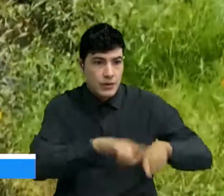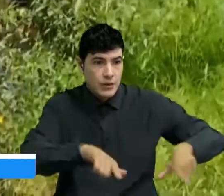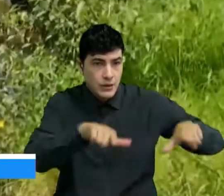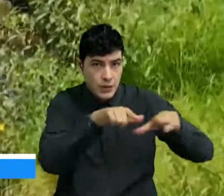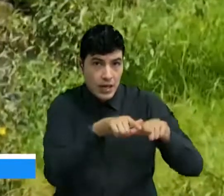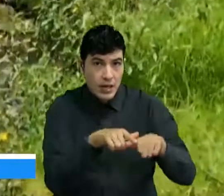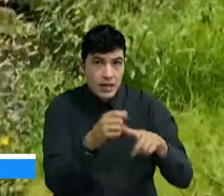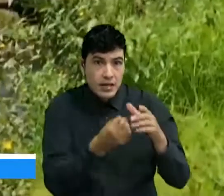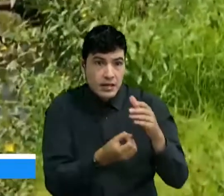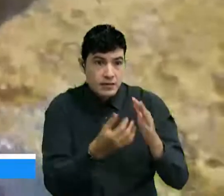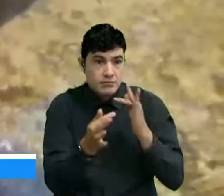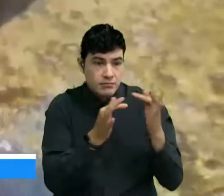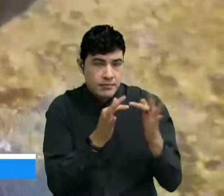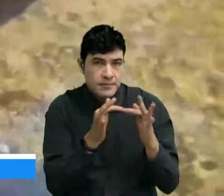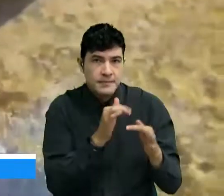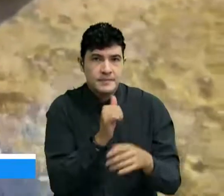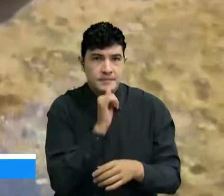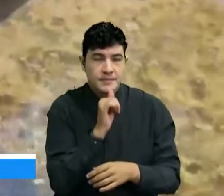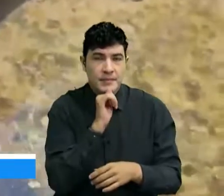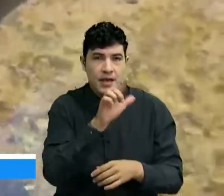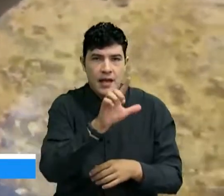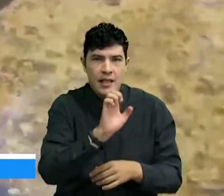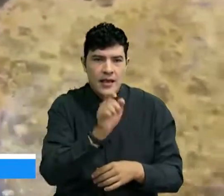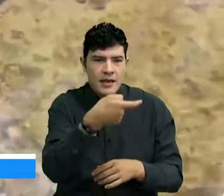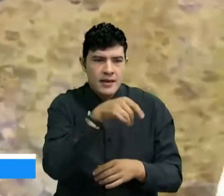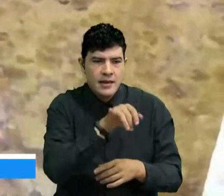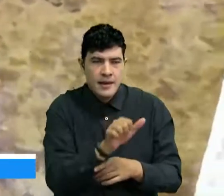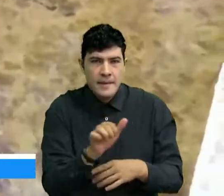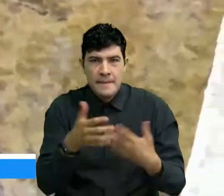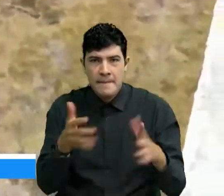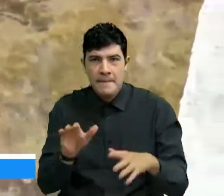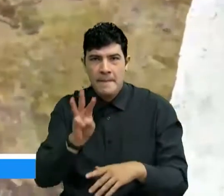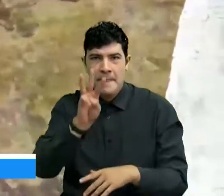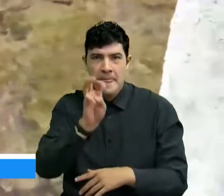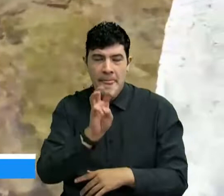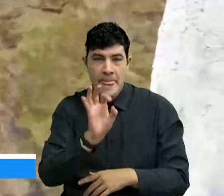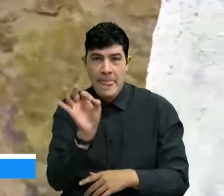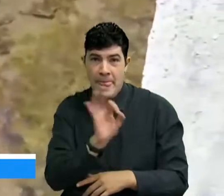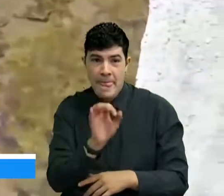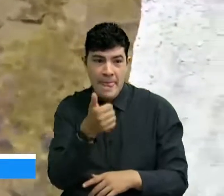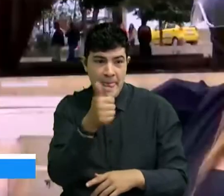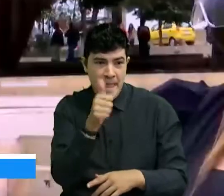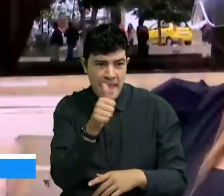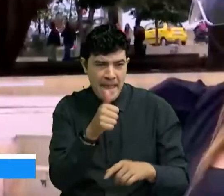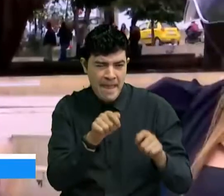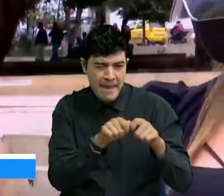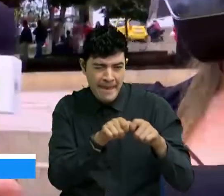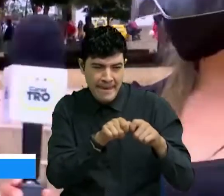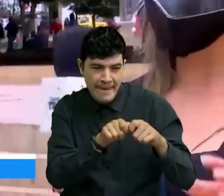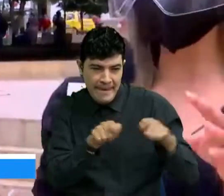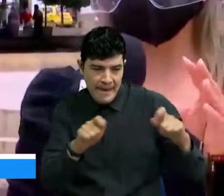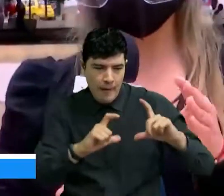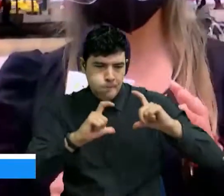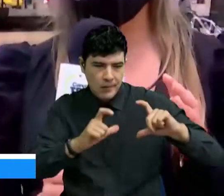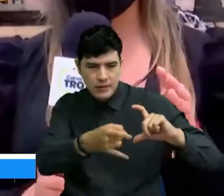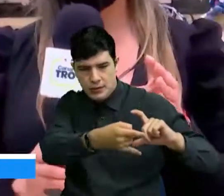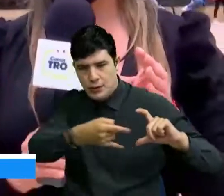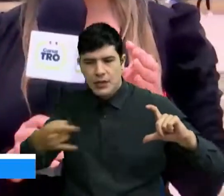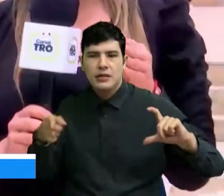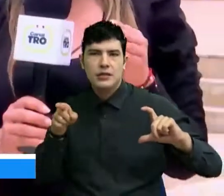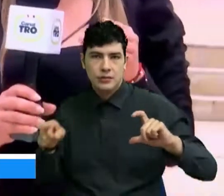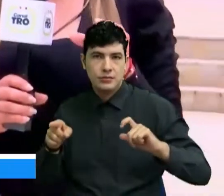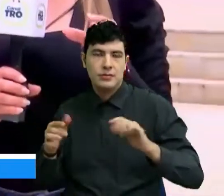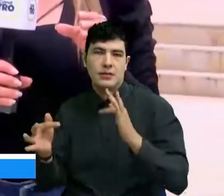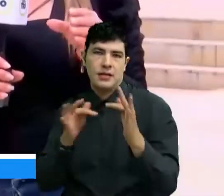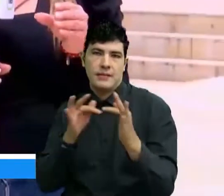la Lejía y meterle de 8 a 10 pulgadas en el sector de Monte Adentro. Bueno, es la solución, sin